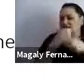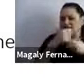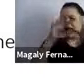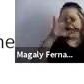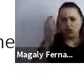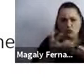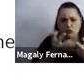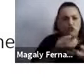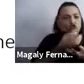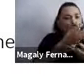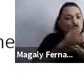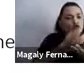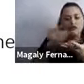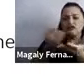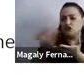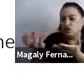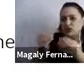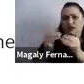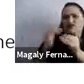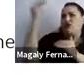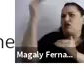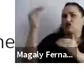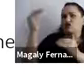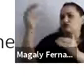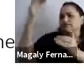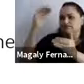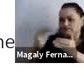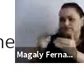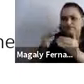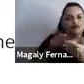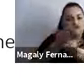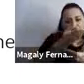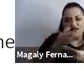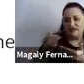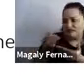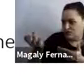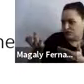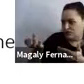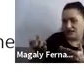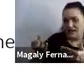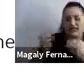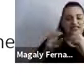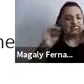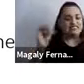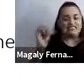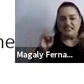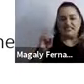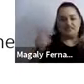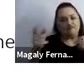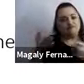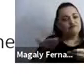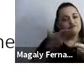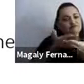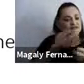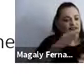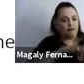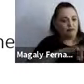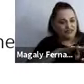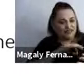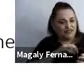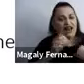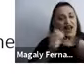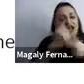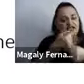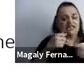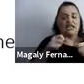redistribuir estos recursos que están en exceso, en pocas manos y además sin generar bienestar, y hacer que la población